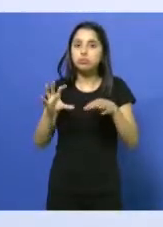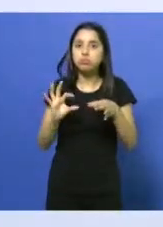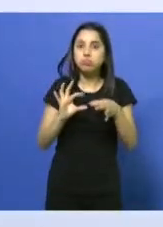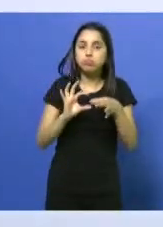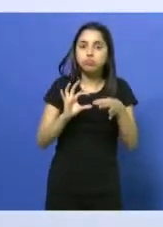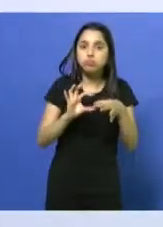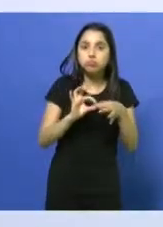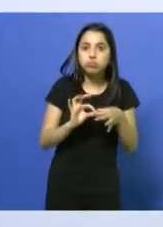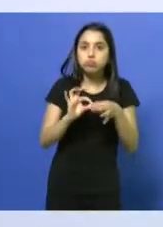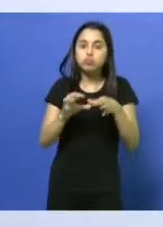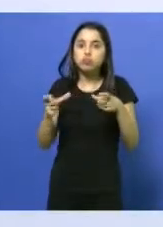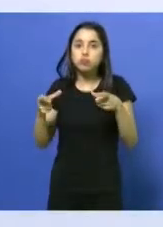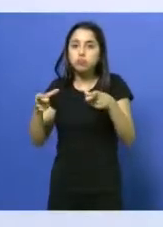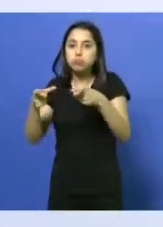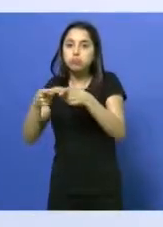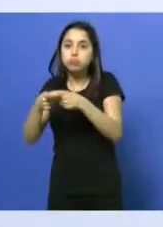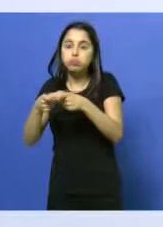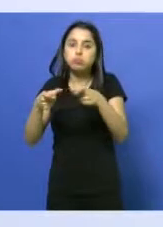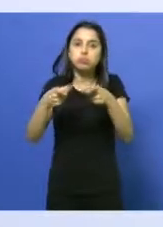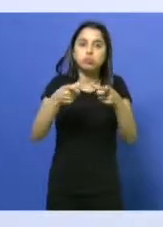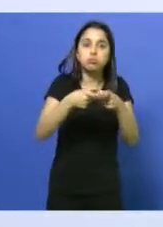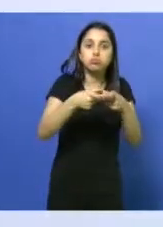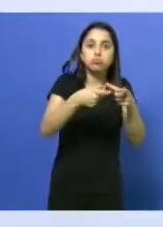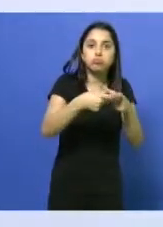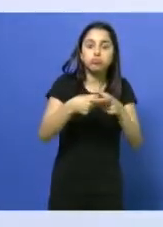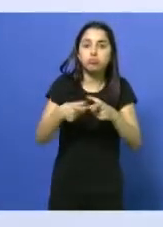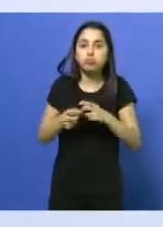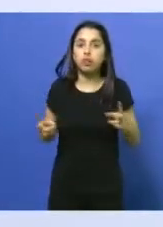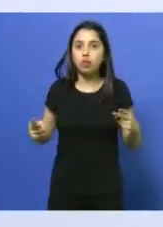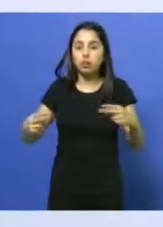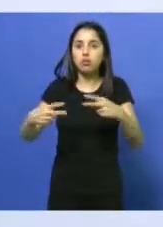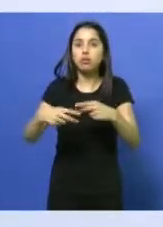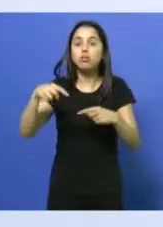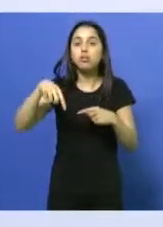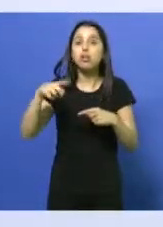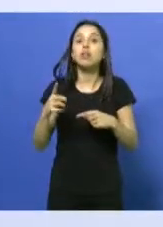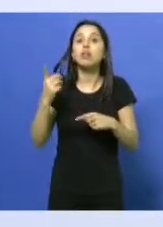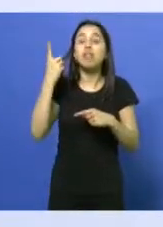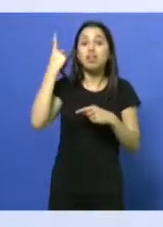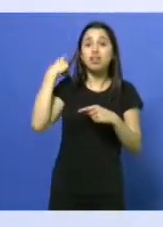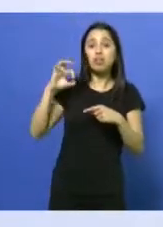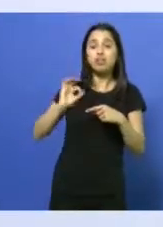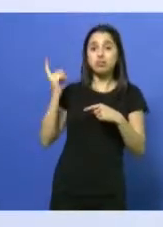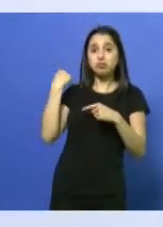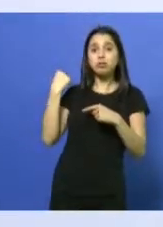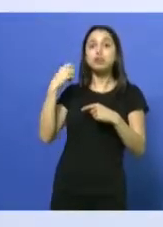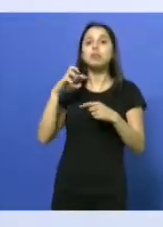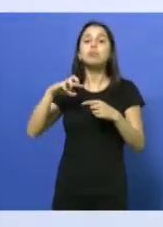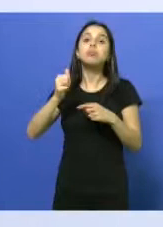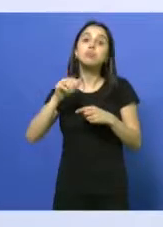tratando de acompañar o el salario o la inflación. Específicamente el PAMI el año pasado se quedó con